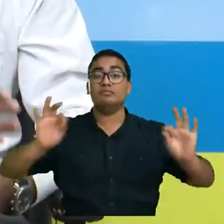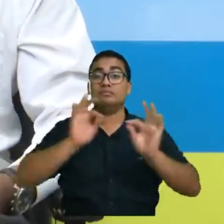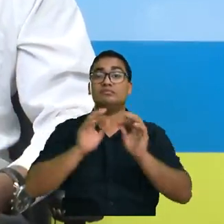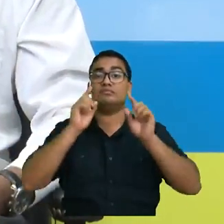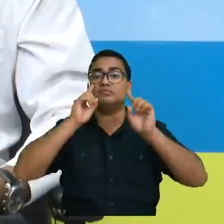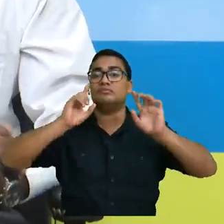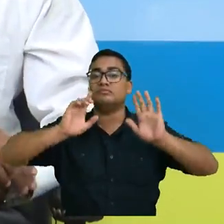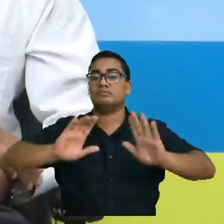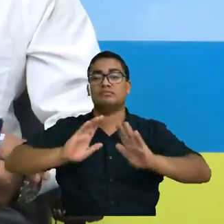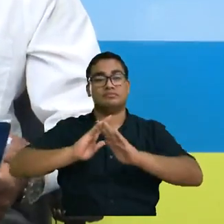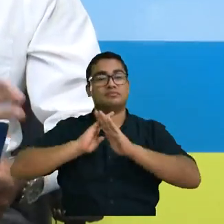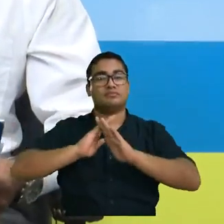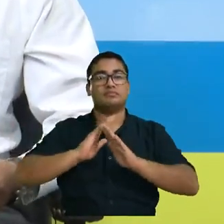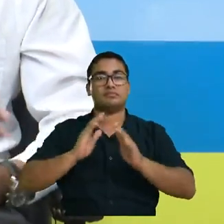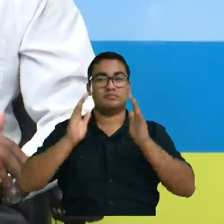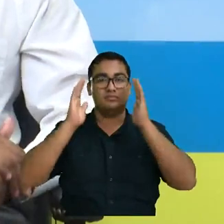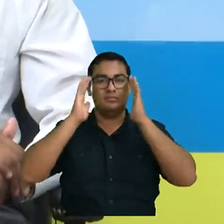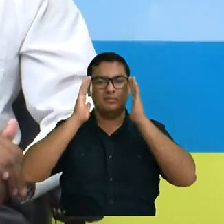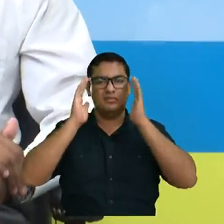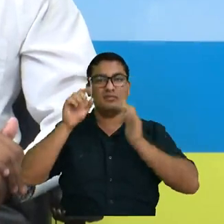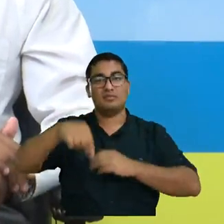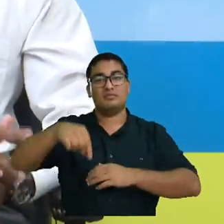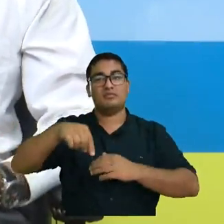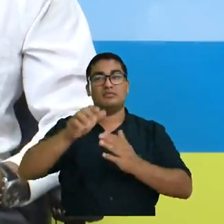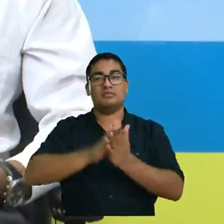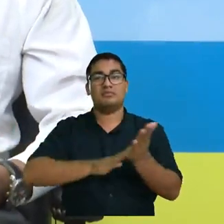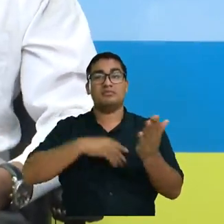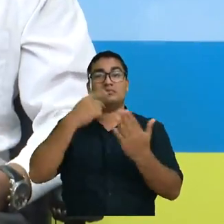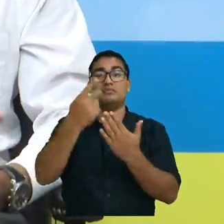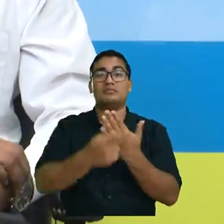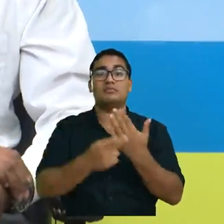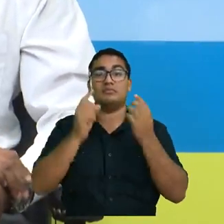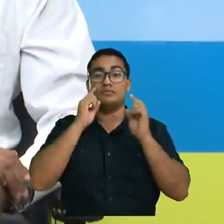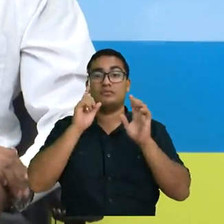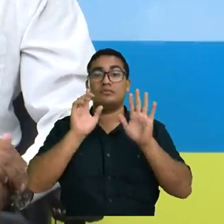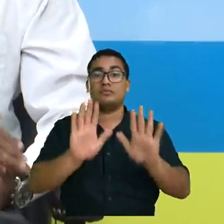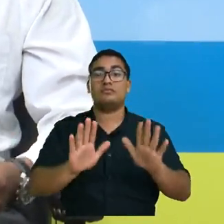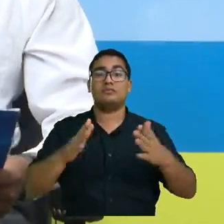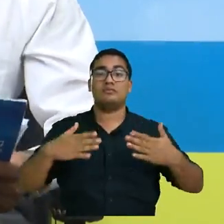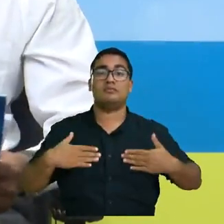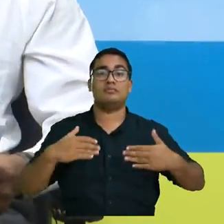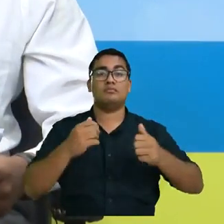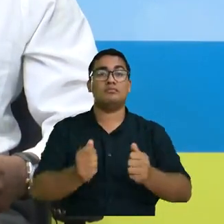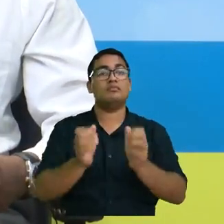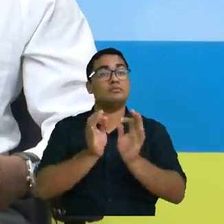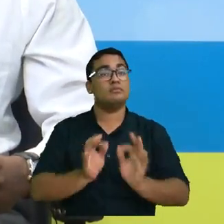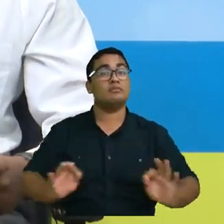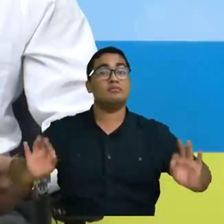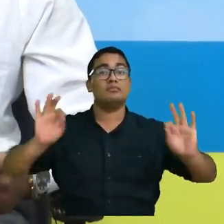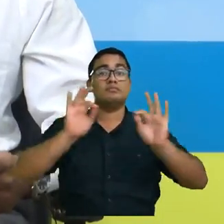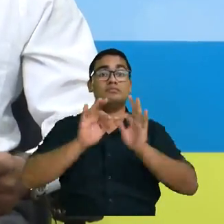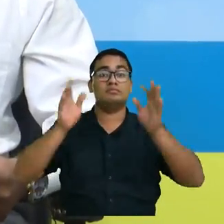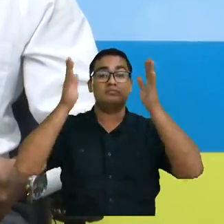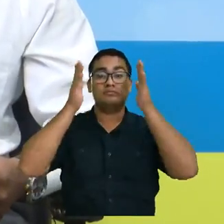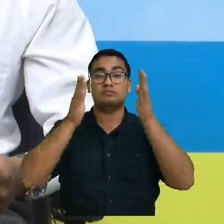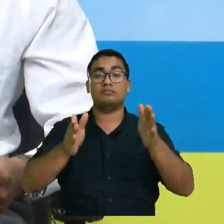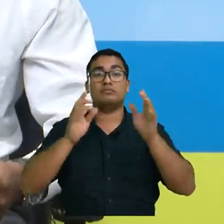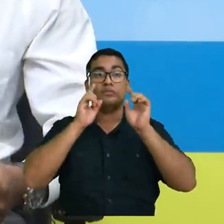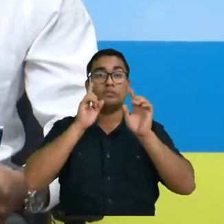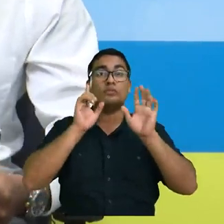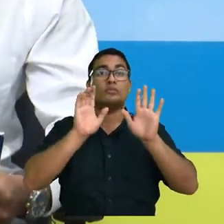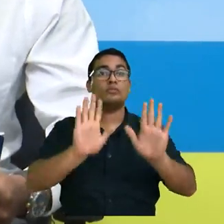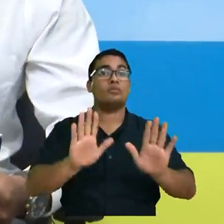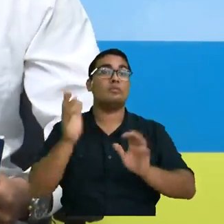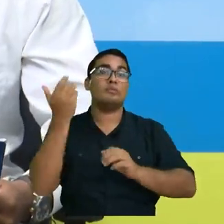prevención. Por eso el programa se llama Prevenir es Salud, porque su énfasis es en la prevención de las